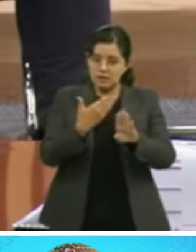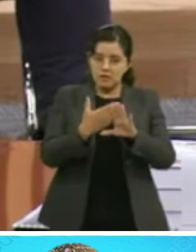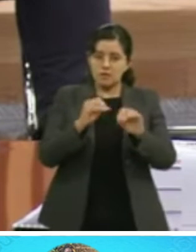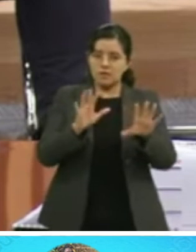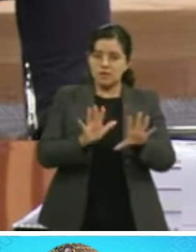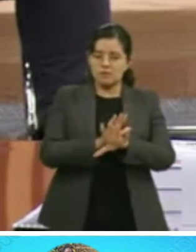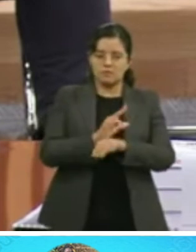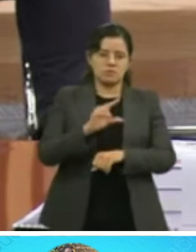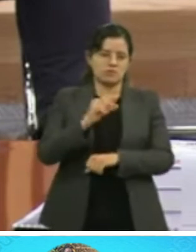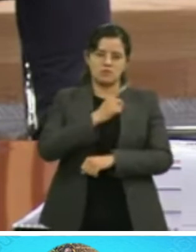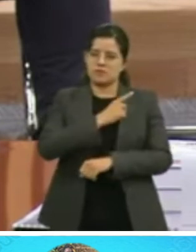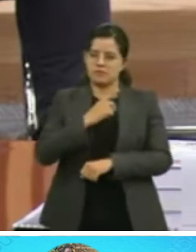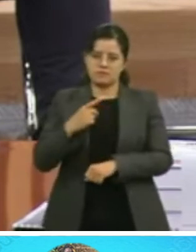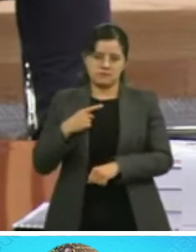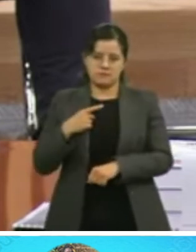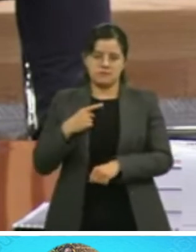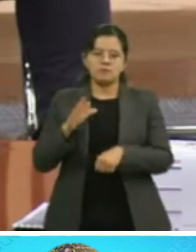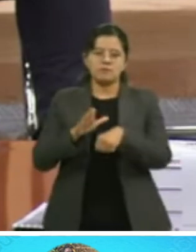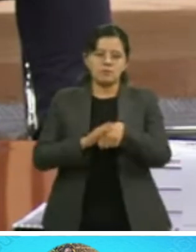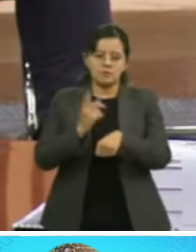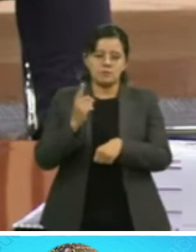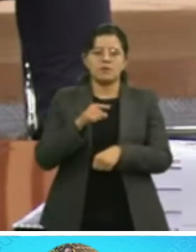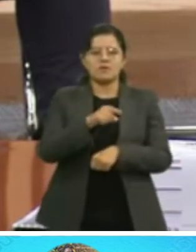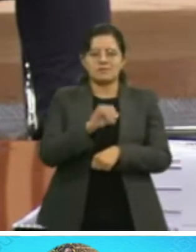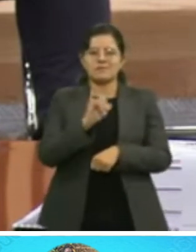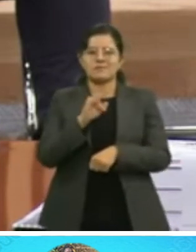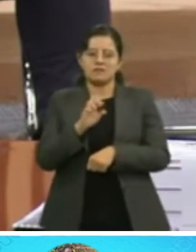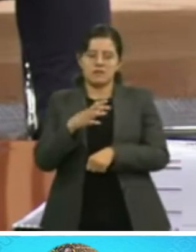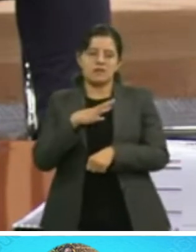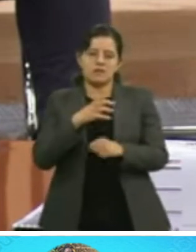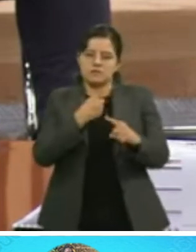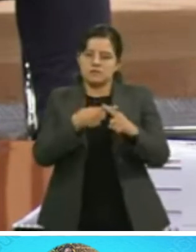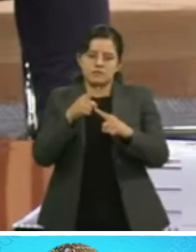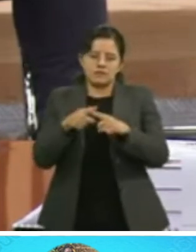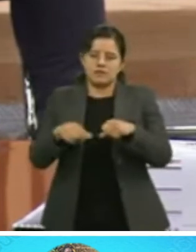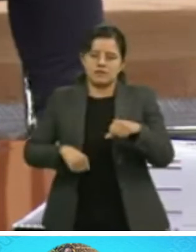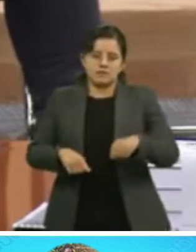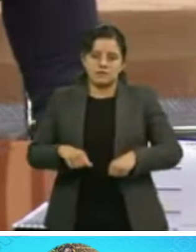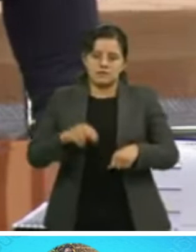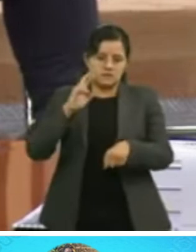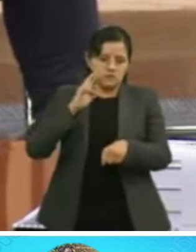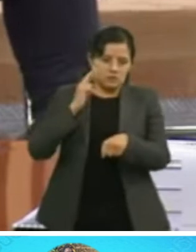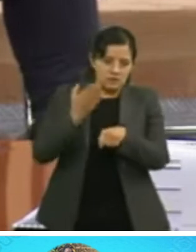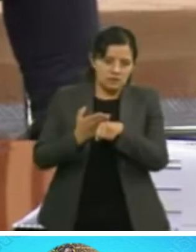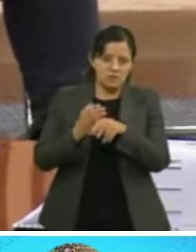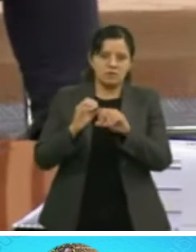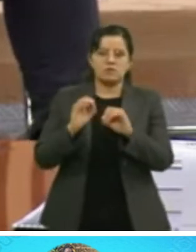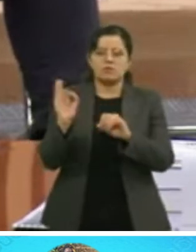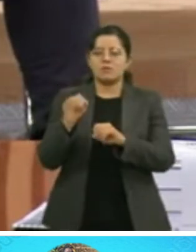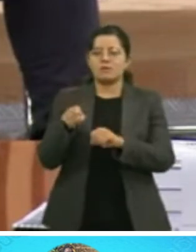funciones esenciales del INE y sus derivadas acciones